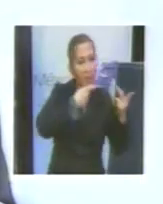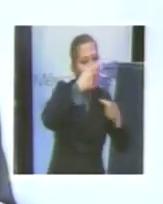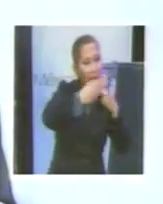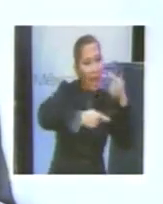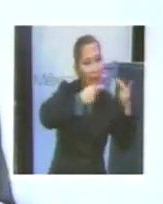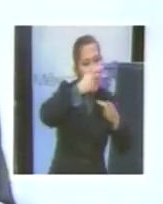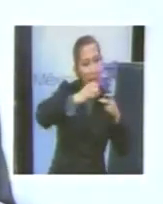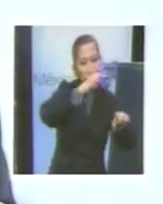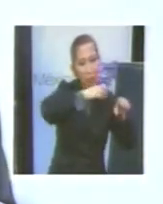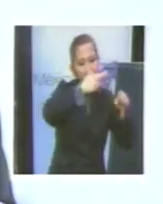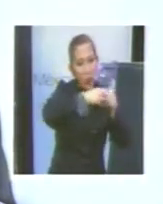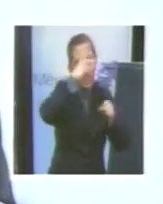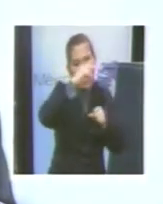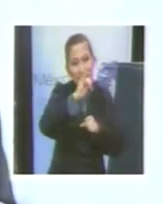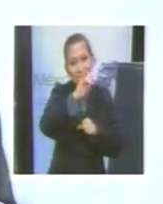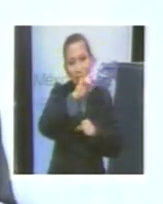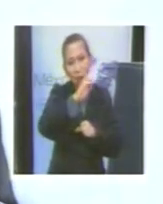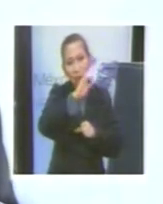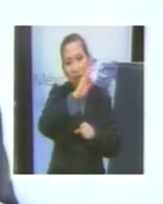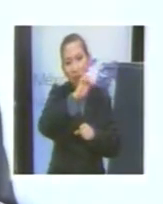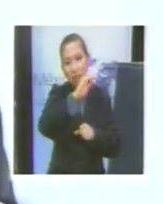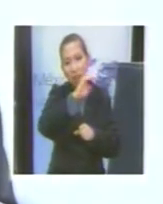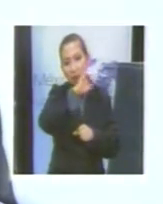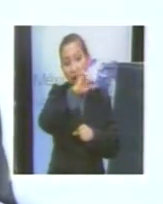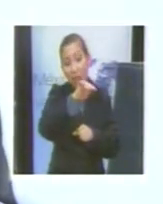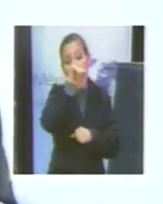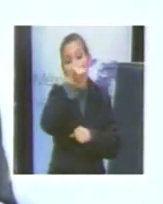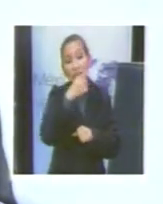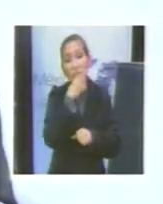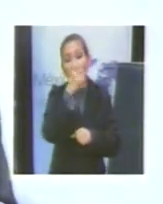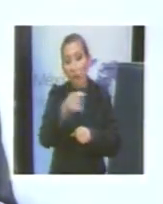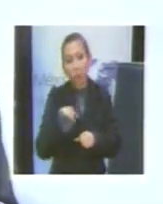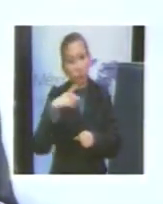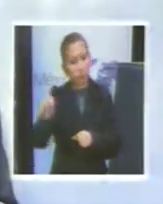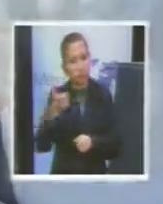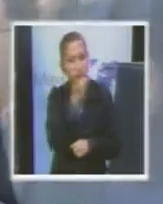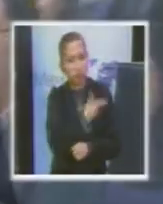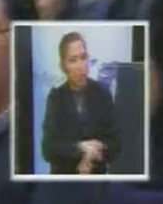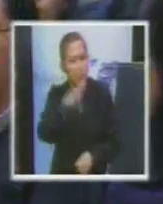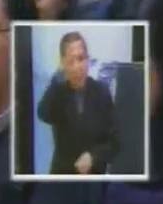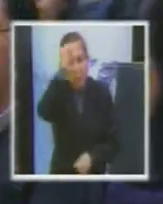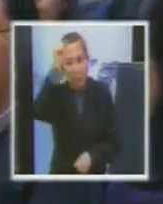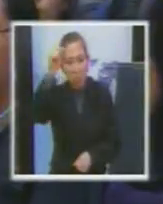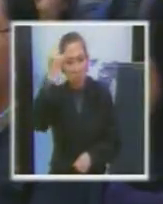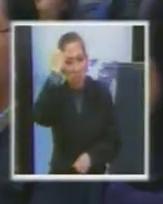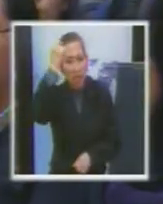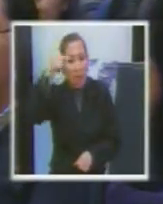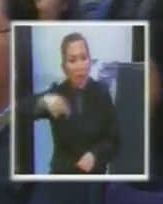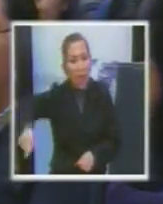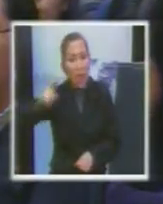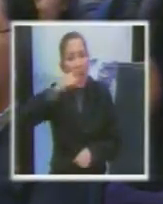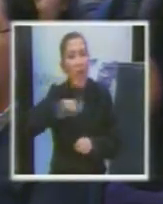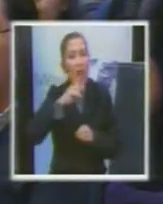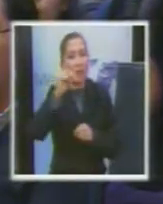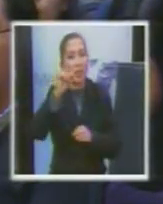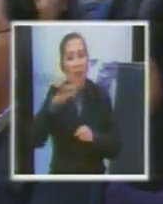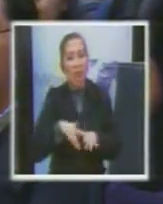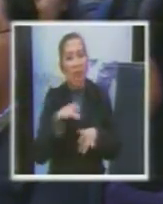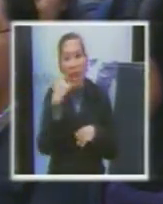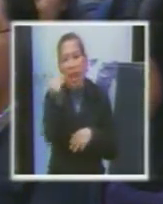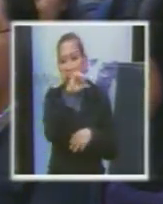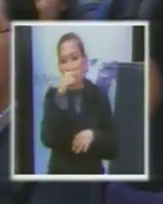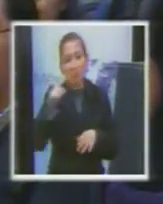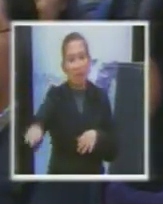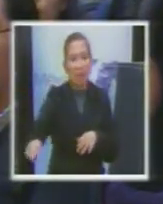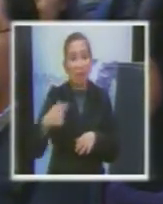revolucionario del embajador mexicano Isidro Fabela, quien expresó dicha protesta, y la ideología de la socialdemocracia austríaca de la